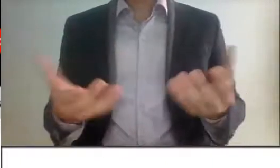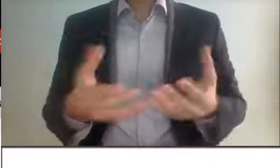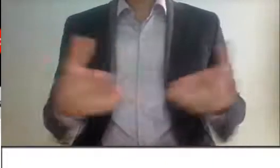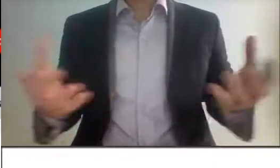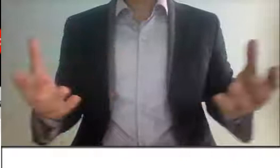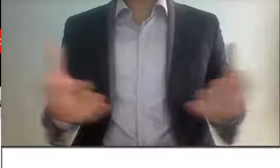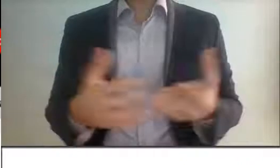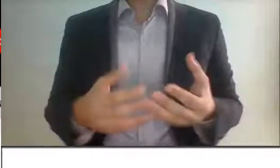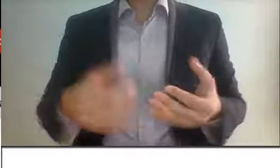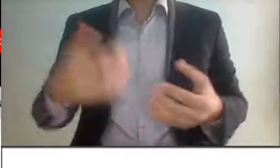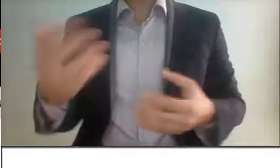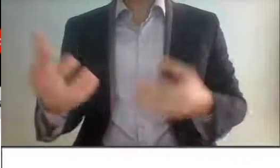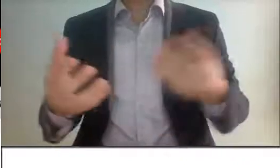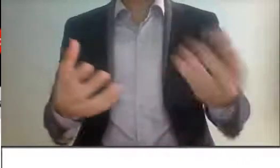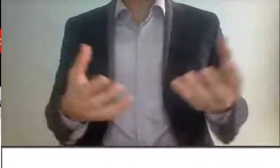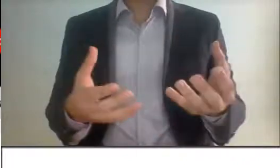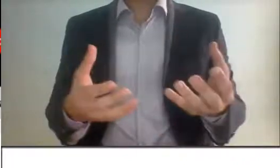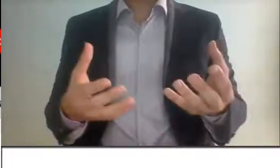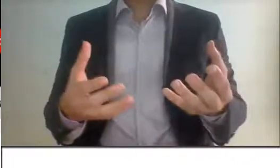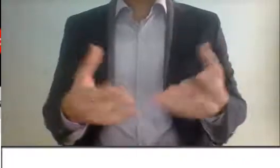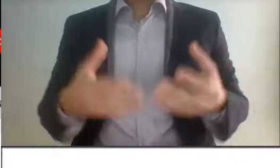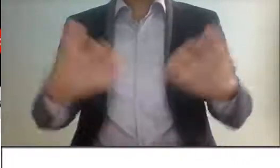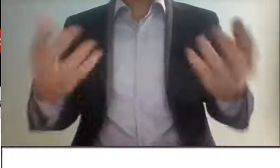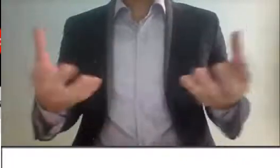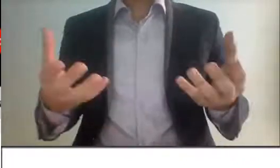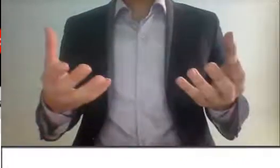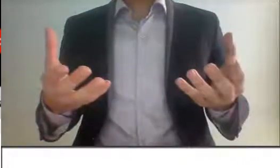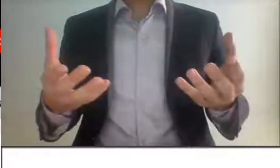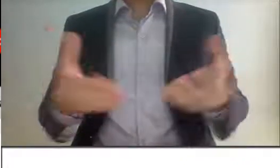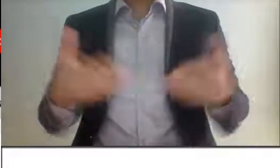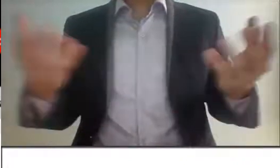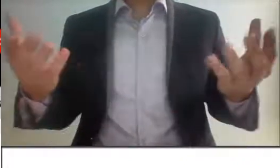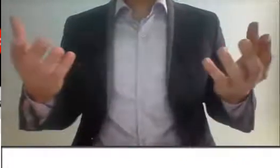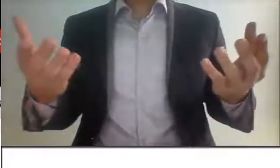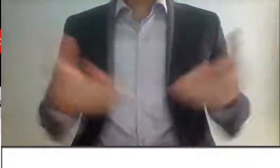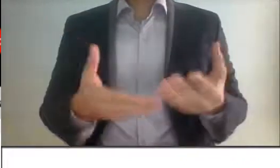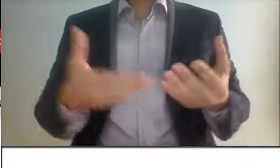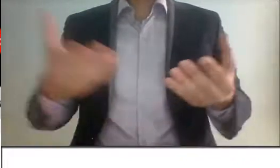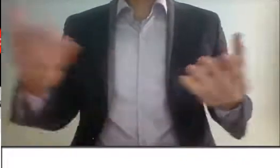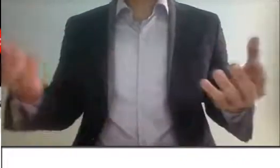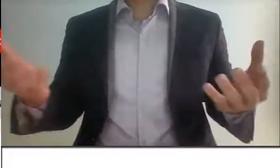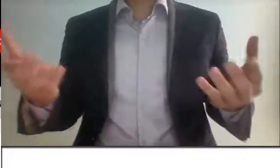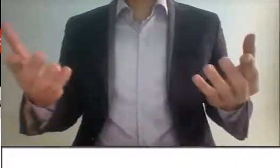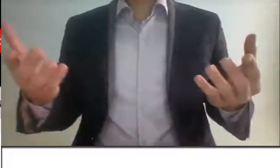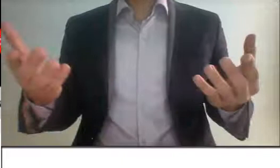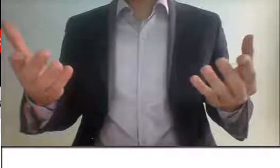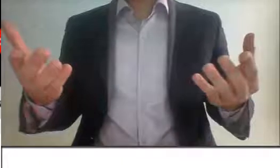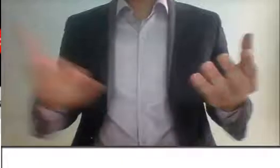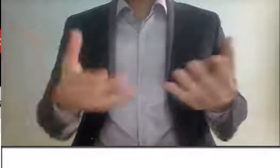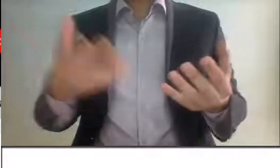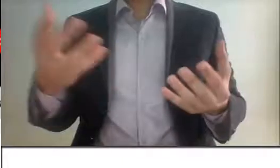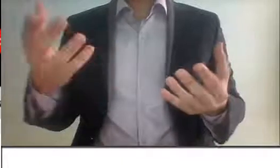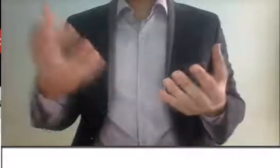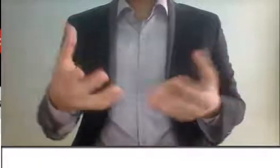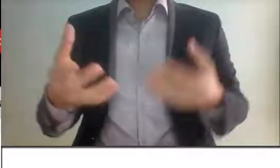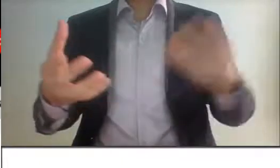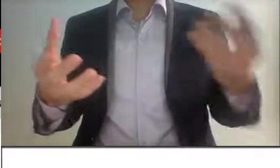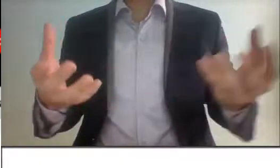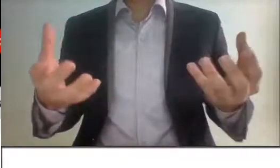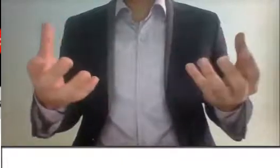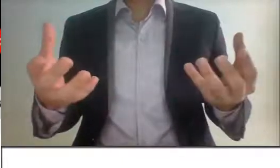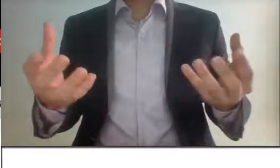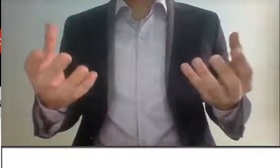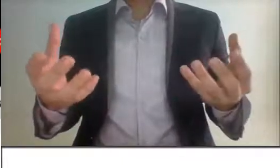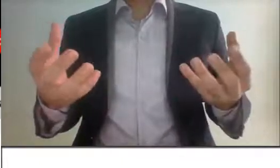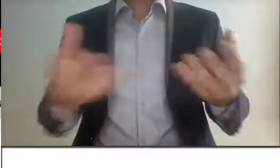¿por qué? Porque lo que tenían pensado estos panistas, estos priistas, porque recordemos que Calderón es un panista de hueso colorado que dice, no, yo no soy panista, pero